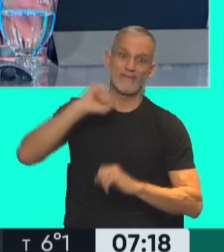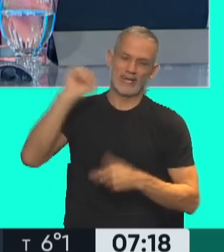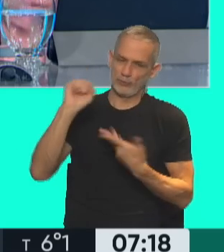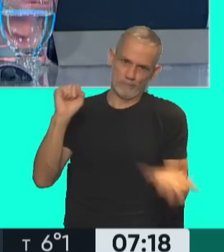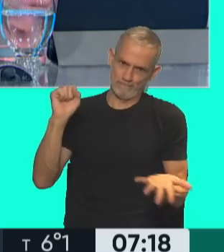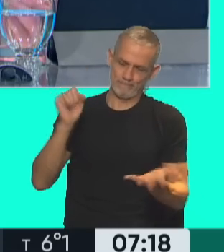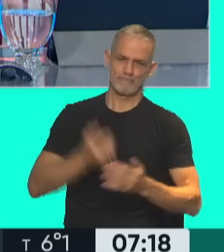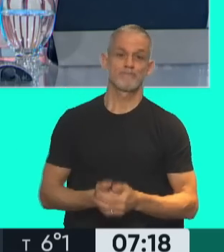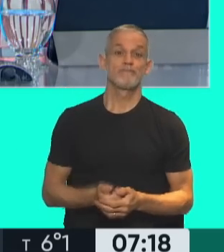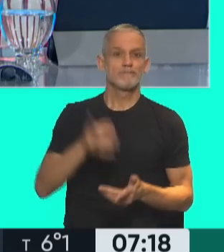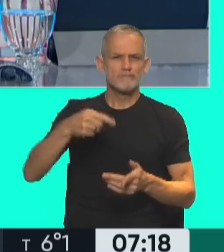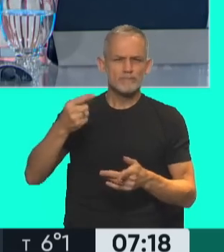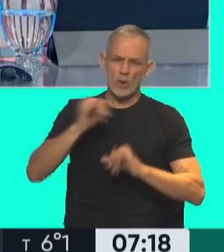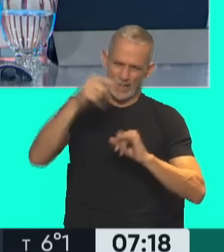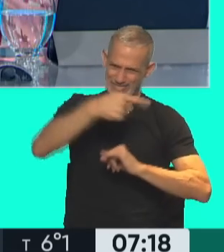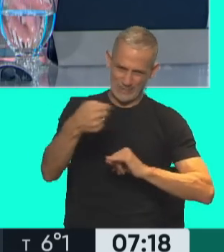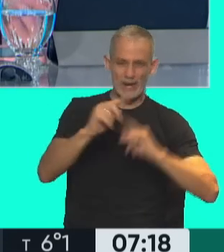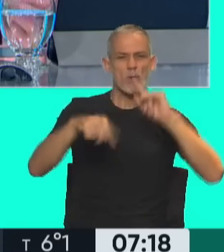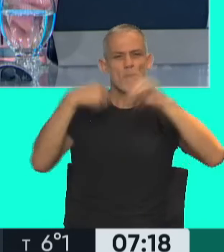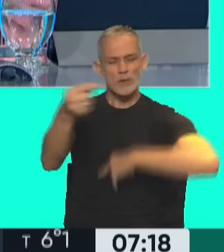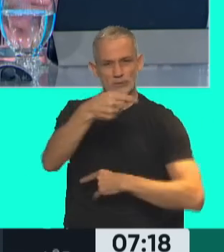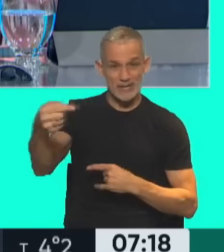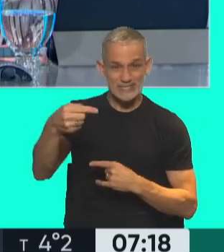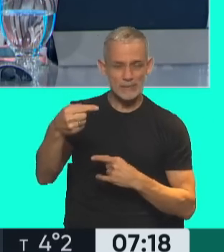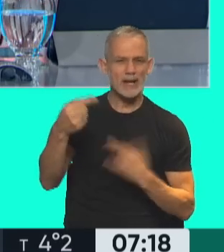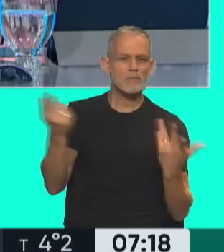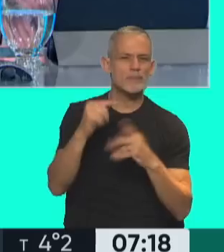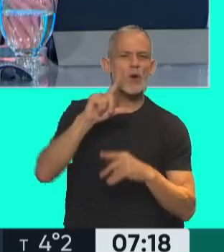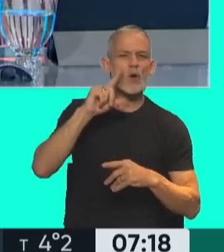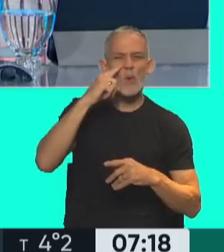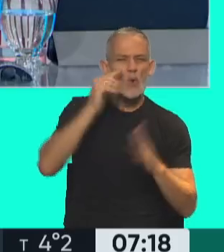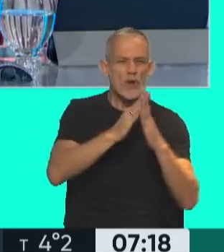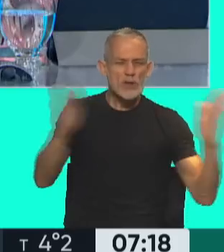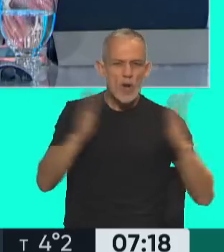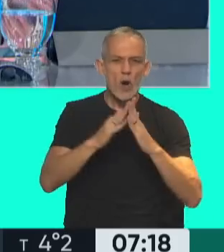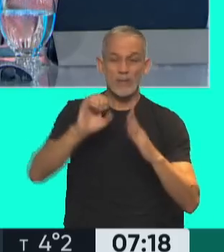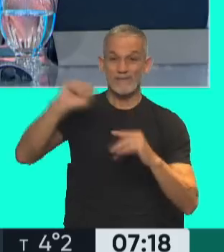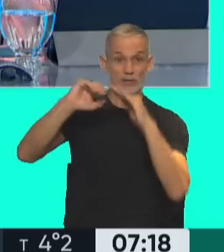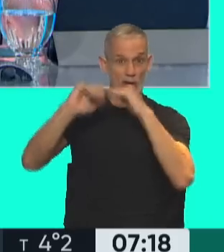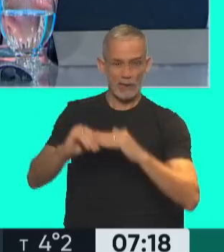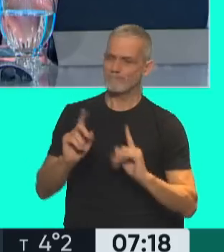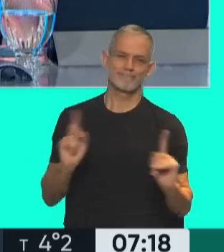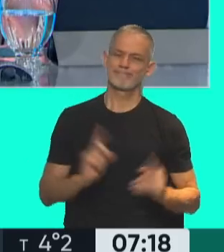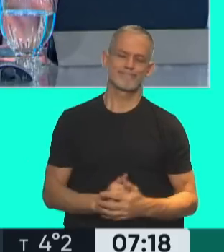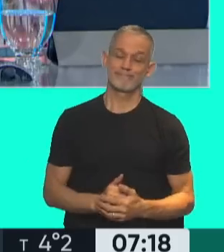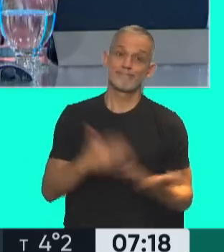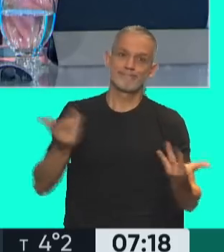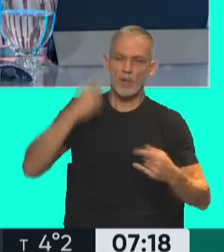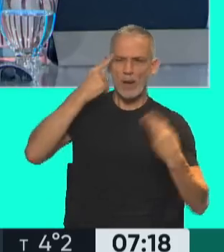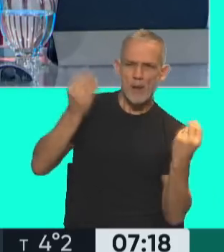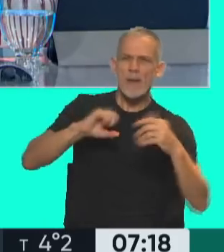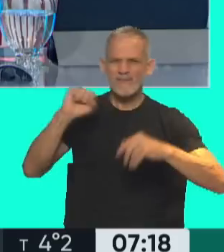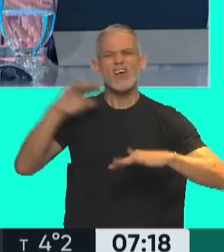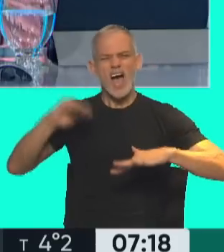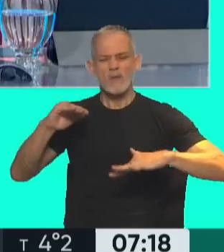inflación. Vamos a conocer no esta semana, sino la semana que viene, el dato de junio. Efectivamente no bajó la inflación, tal como se preveía, sigue